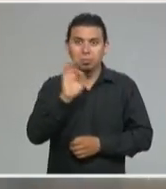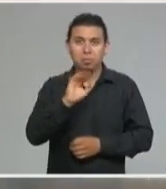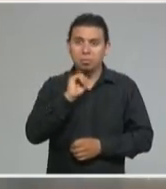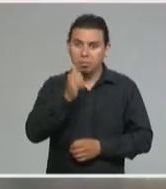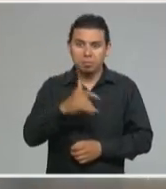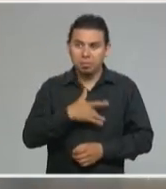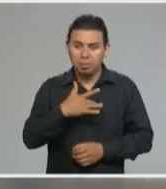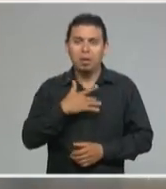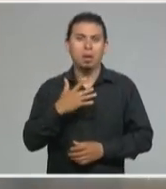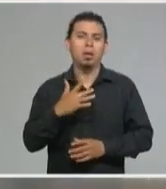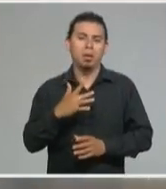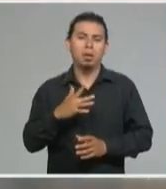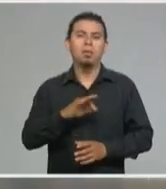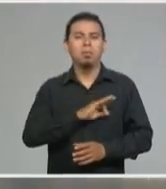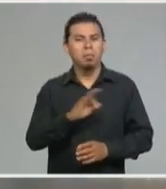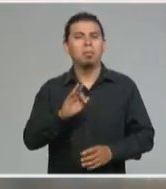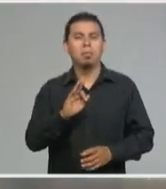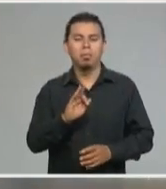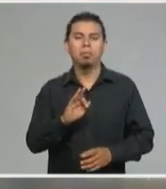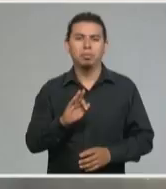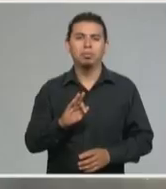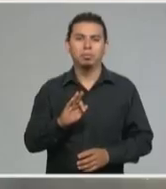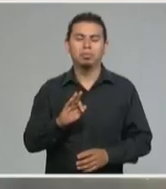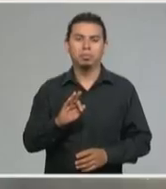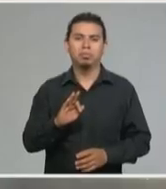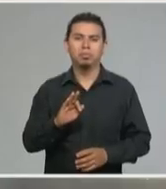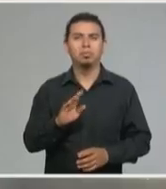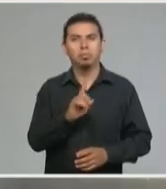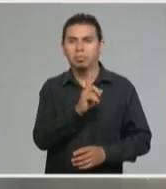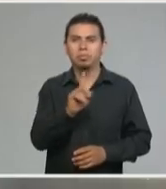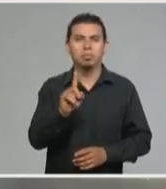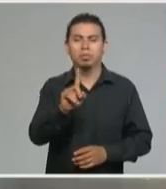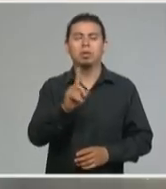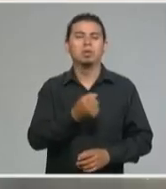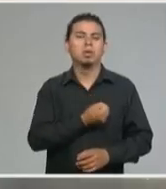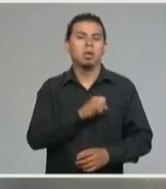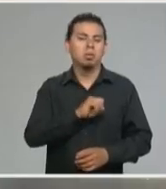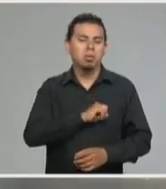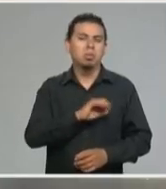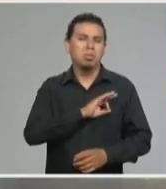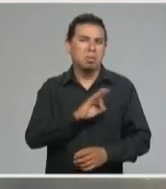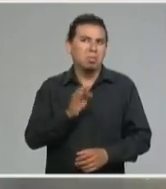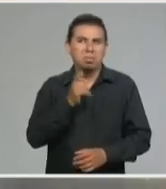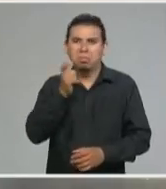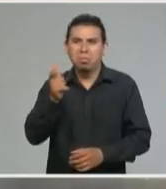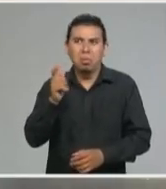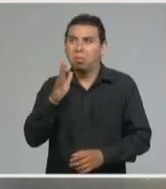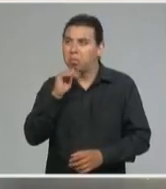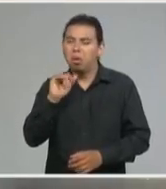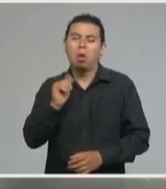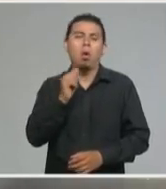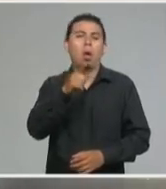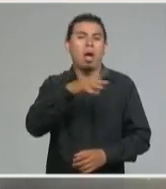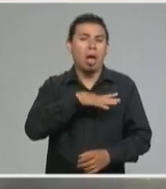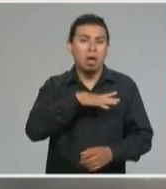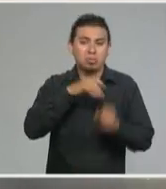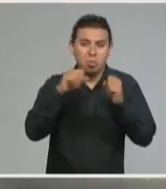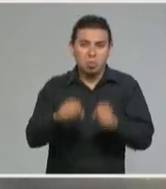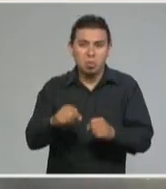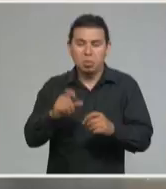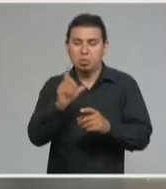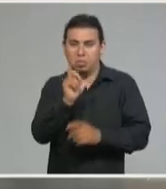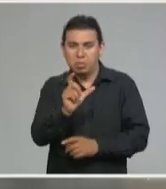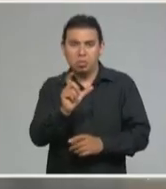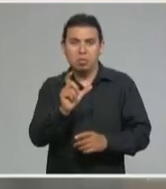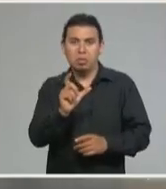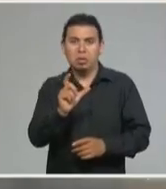de manera particular, busque la manera de hacerlo con las instituciones del sector salud. Pero si usted es asegurado o afiliado al ISSSTE y no